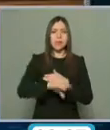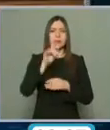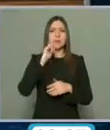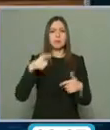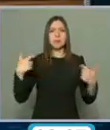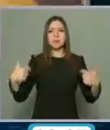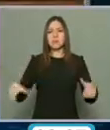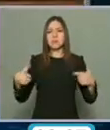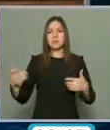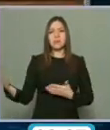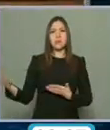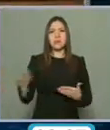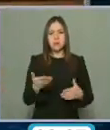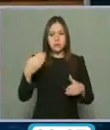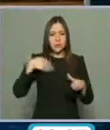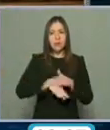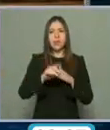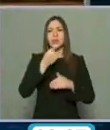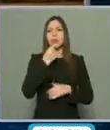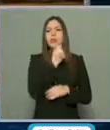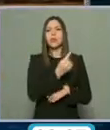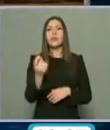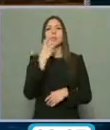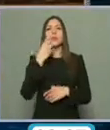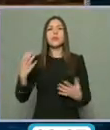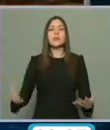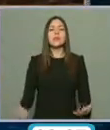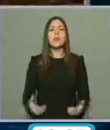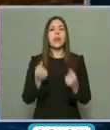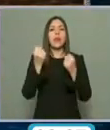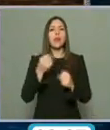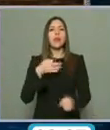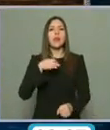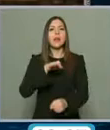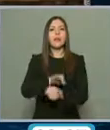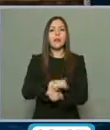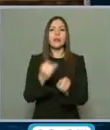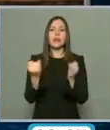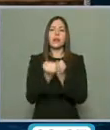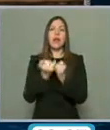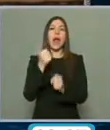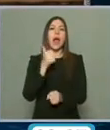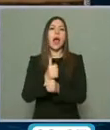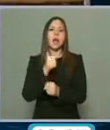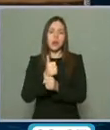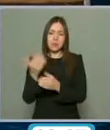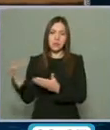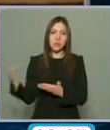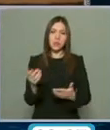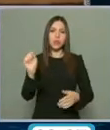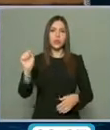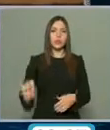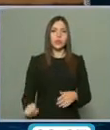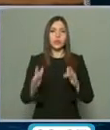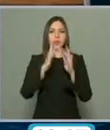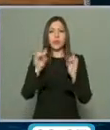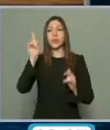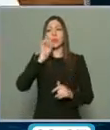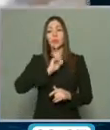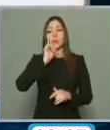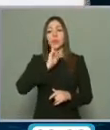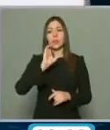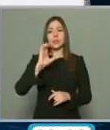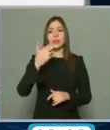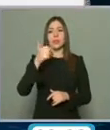dinero, a niños judíos para salvarlos y también protegió a estos abuelos. Charlotte Salomon, que de ella